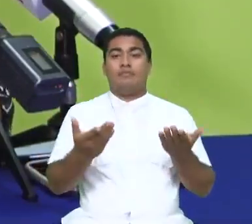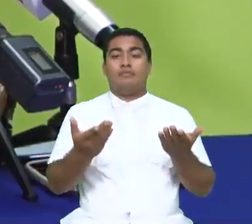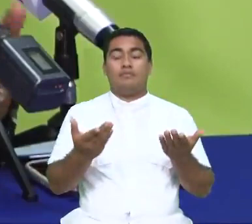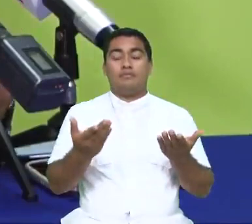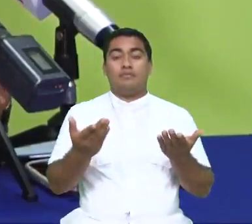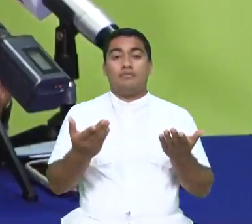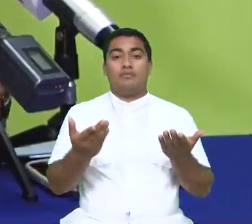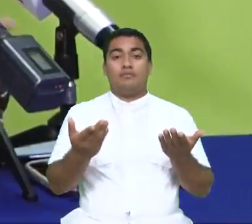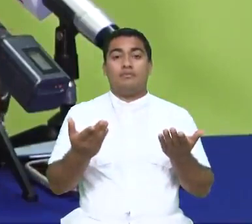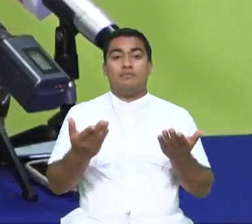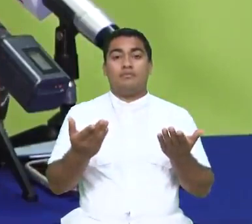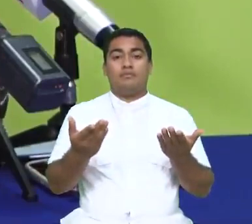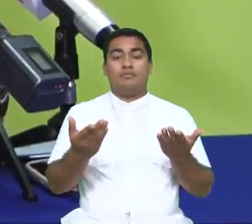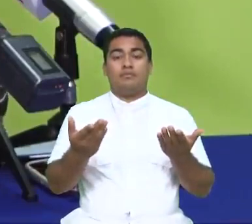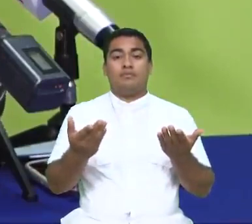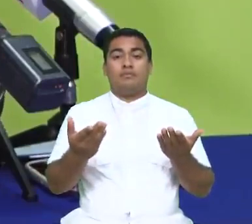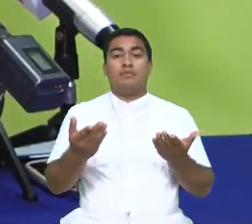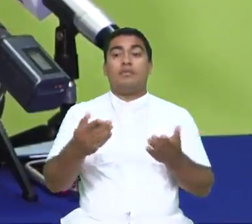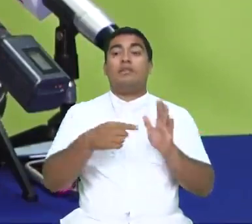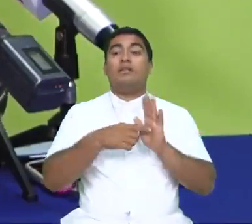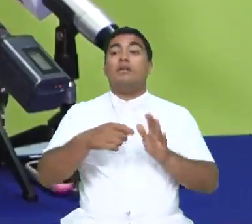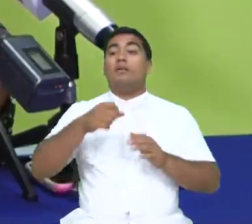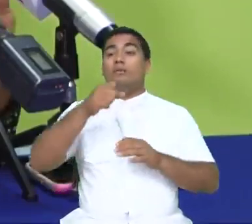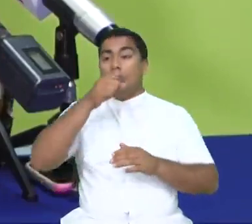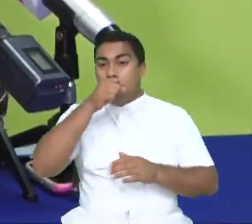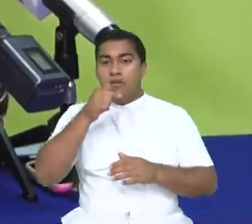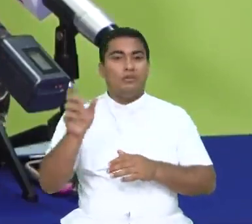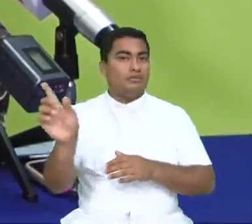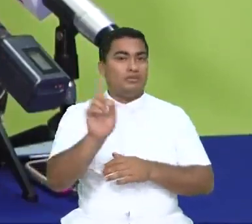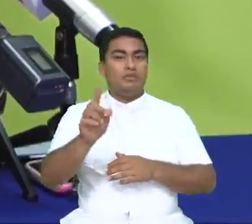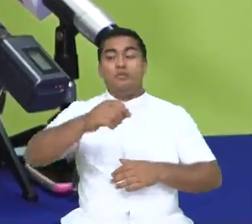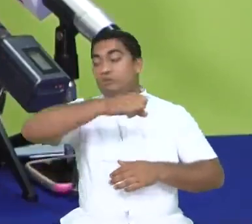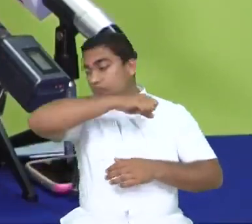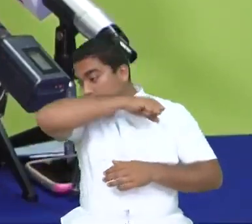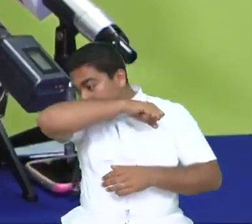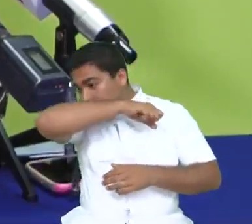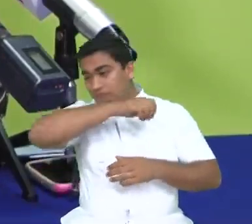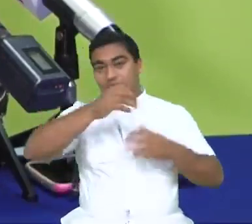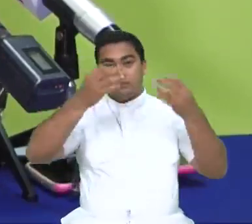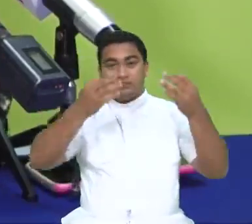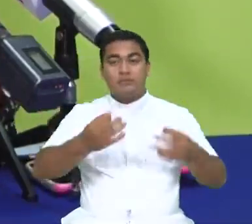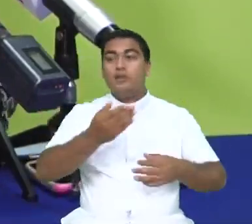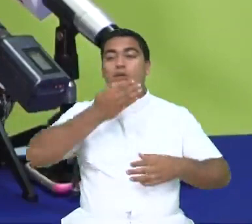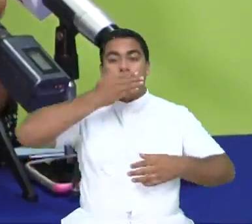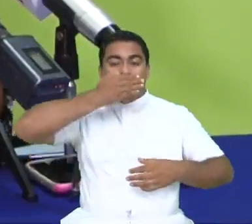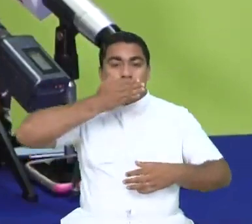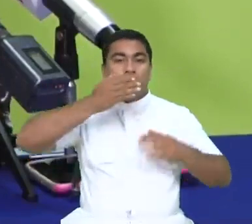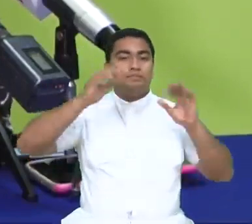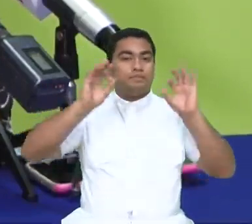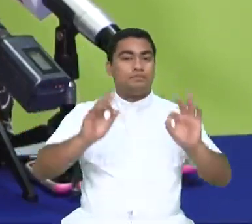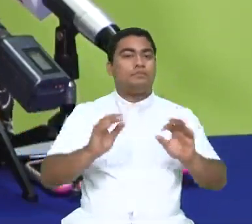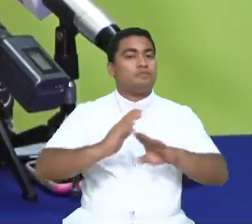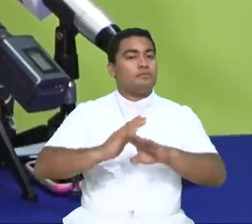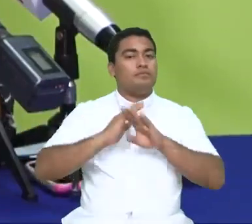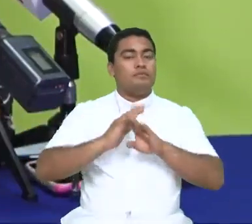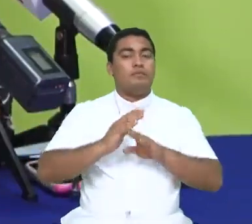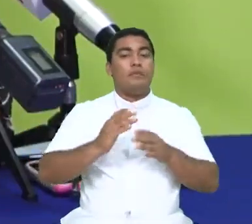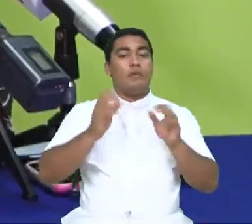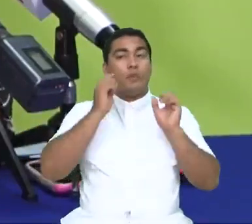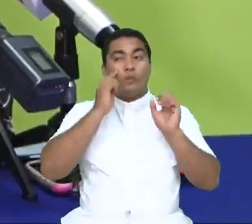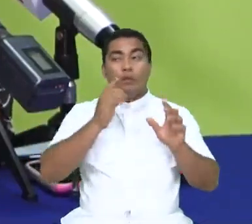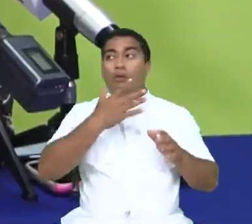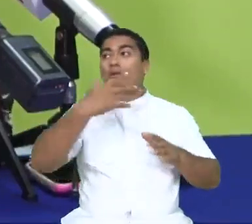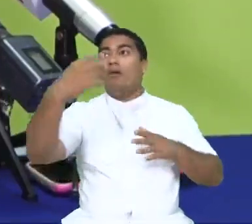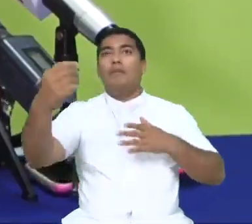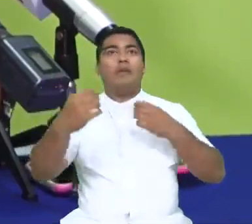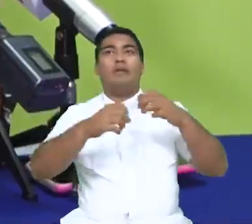hagamos cuando tosamos o estornudemos, establezcamos el etiquetado, que no quede esa secreción libre